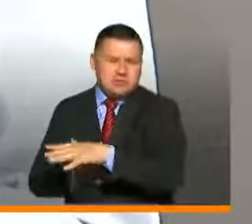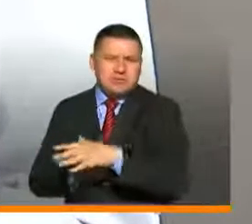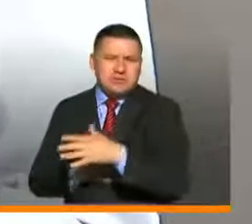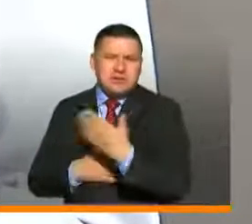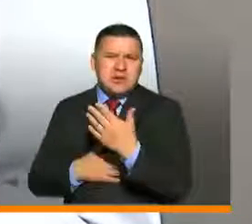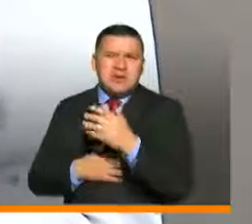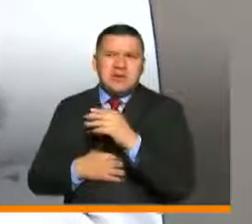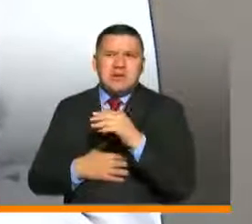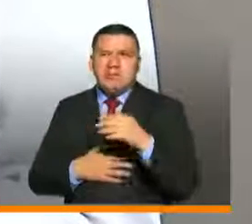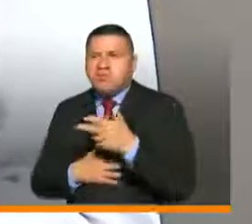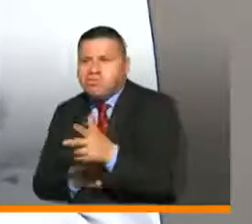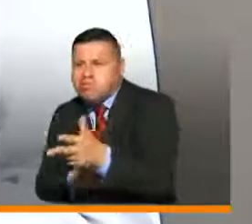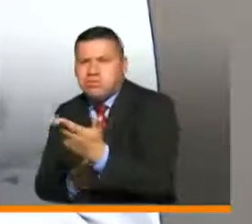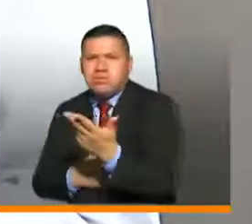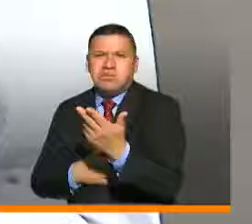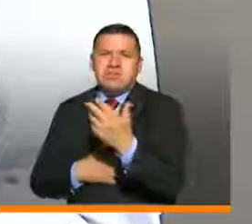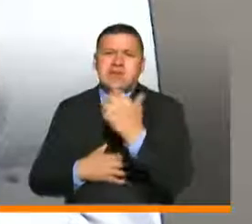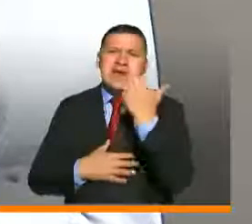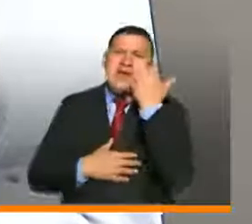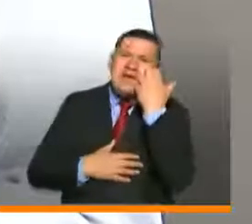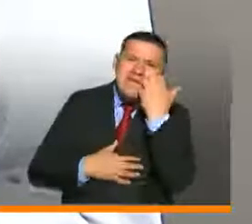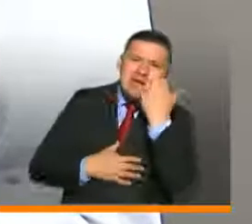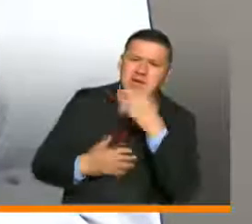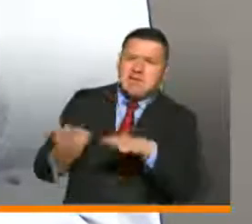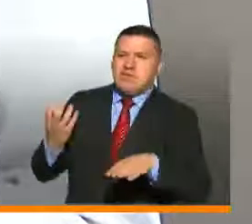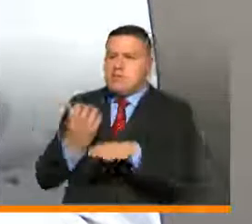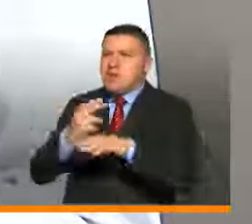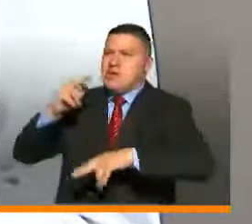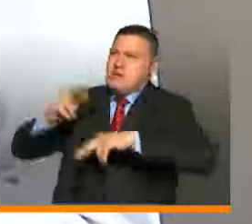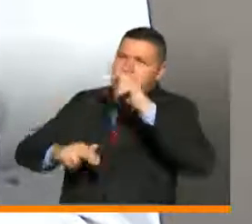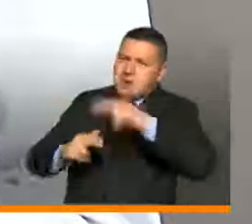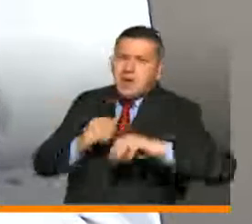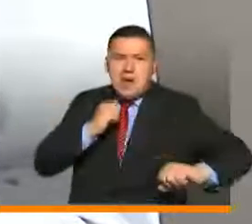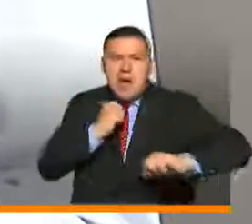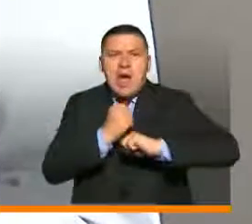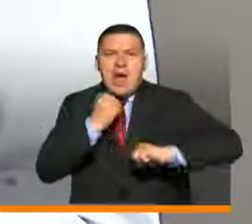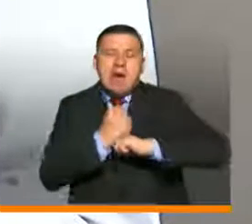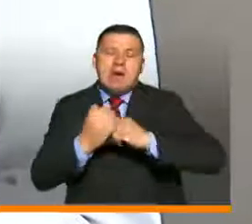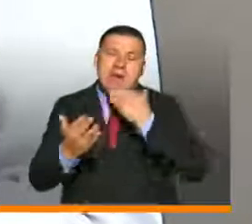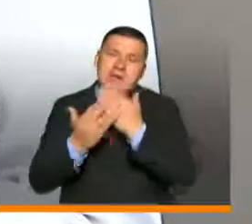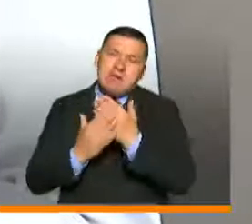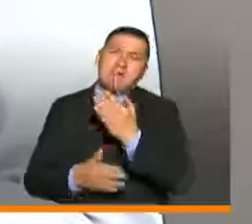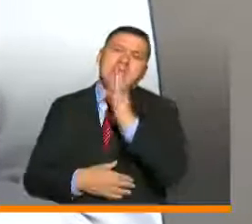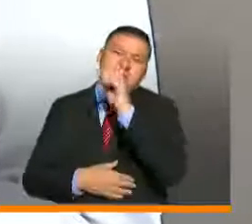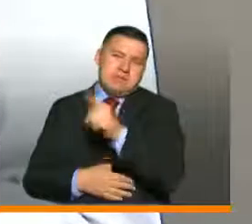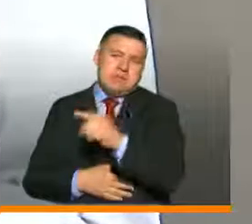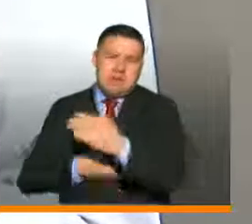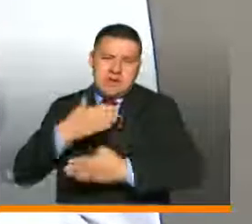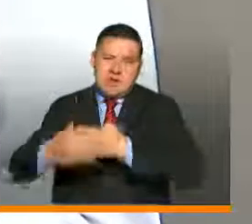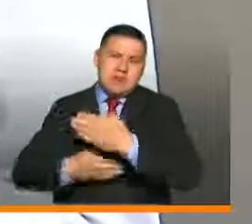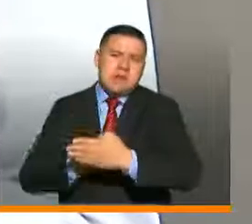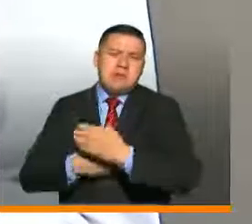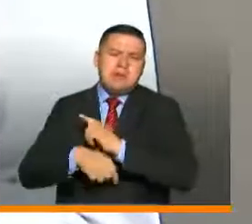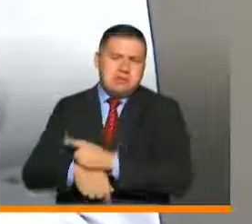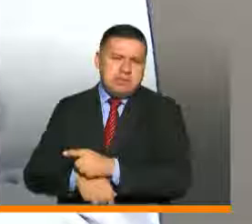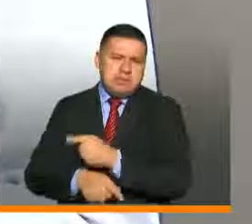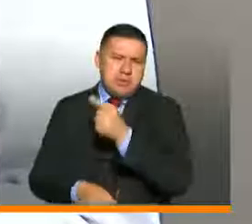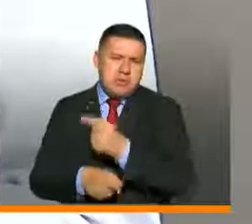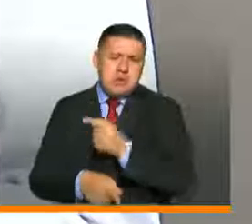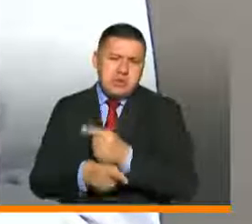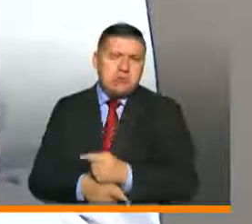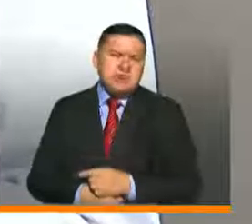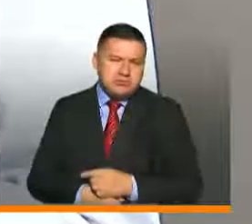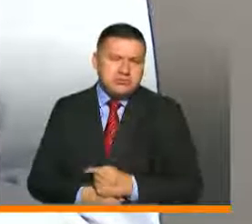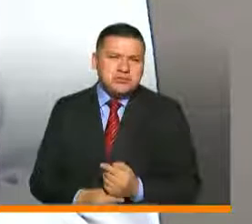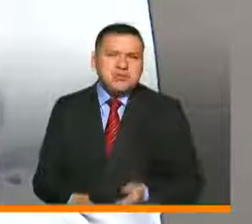movilidad de nuestros pacientes una infraestructura que hoy gracias a dios' avanza de manera determinante y